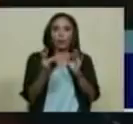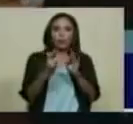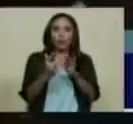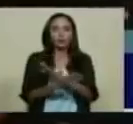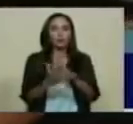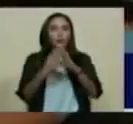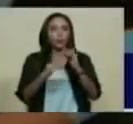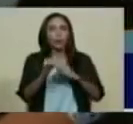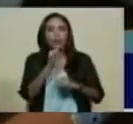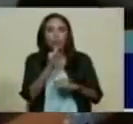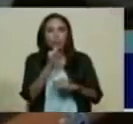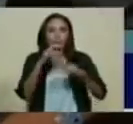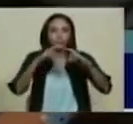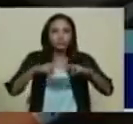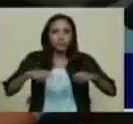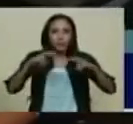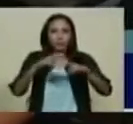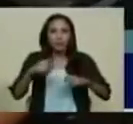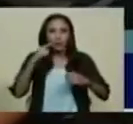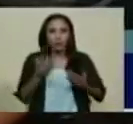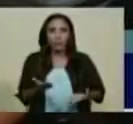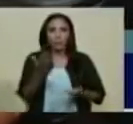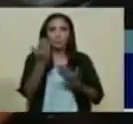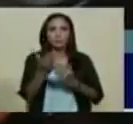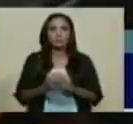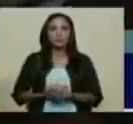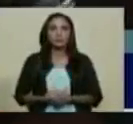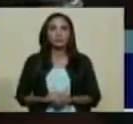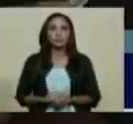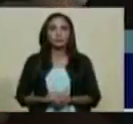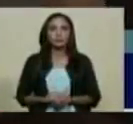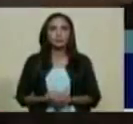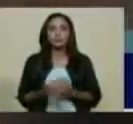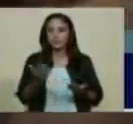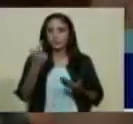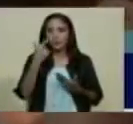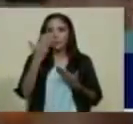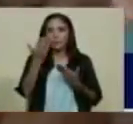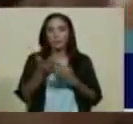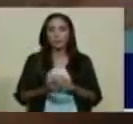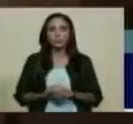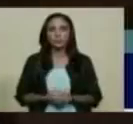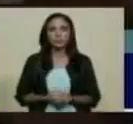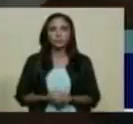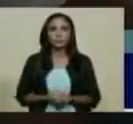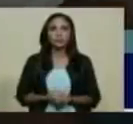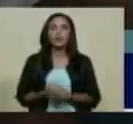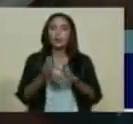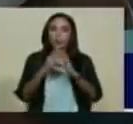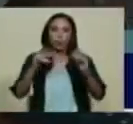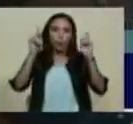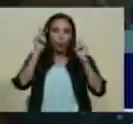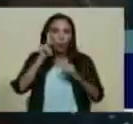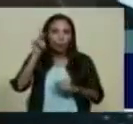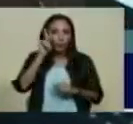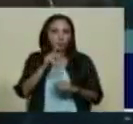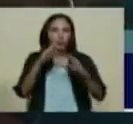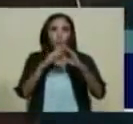se van informando, como usted puede ver en estos momentos, presidente, está viendo los profesores que son los